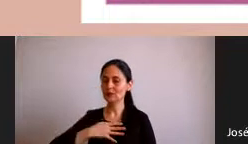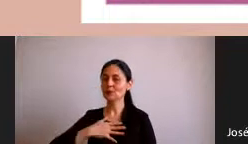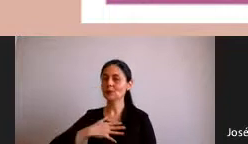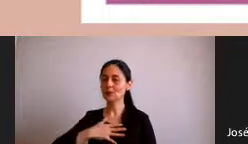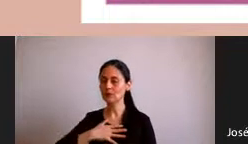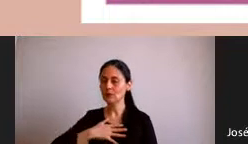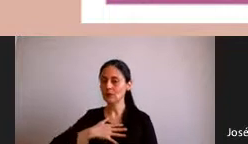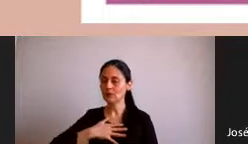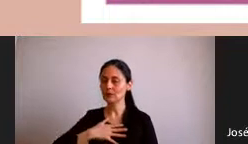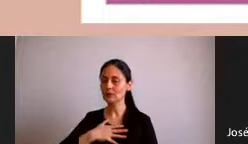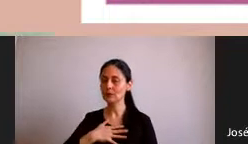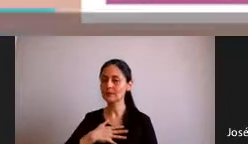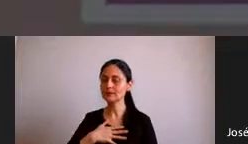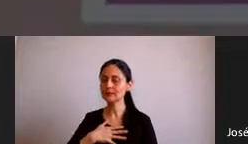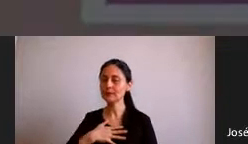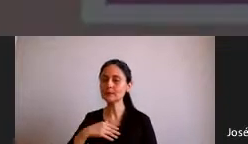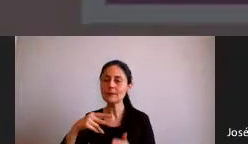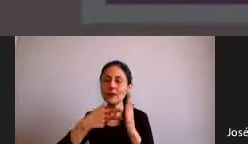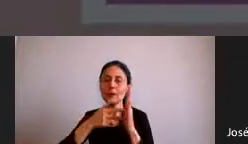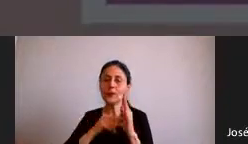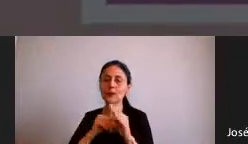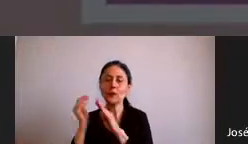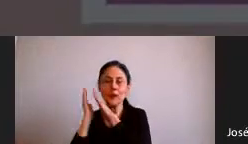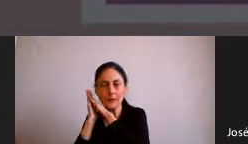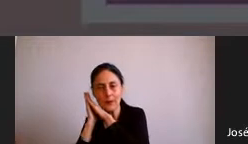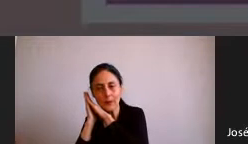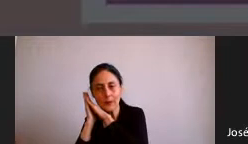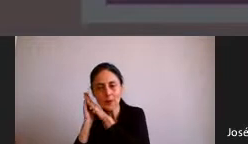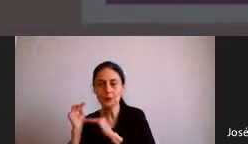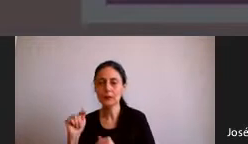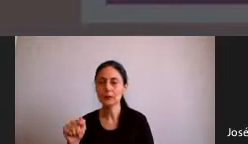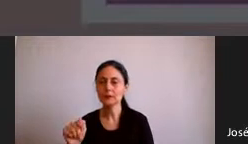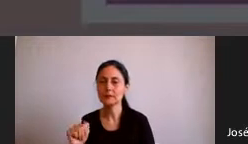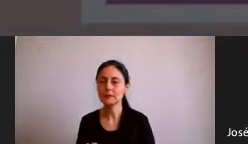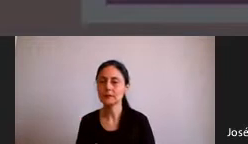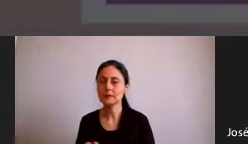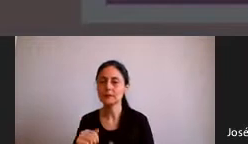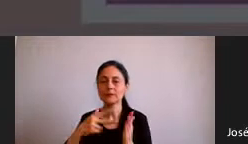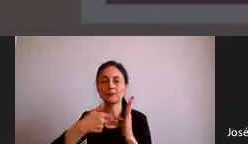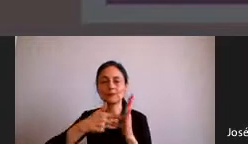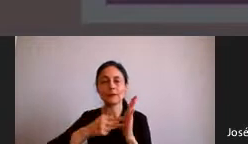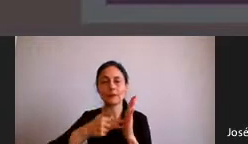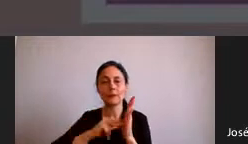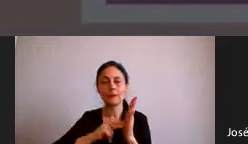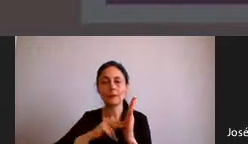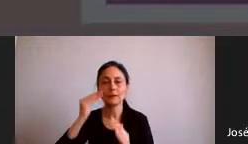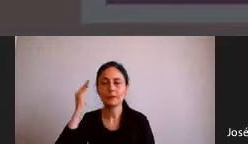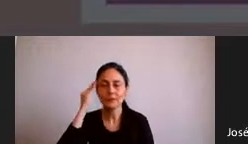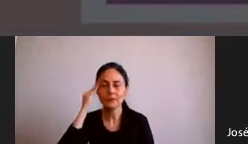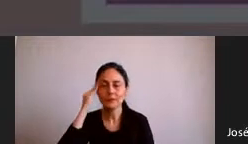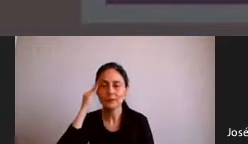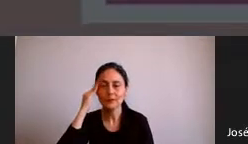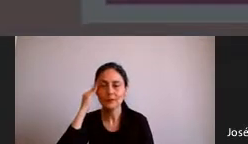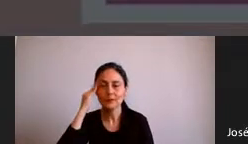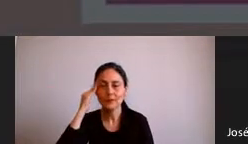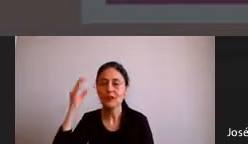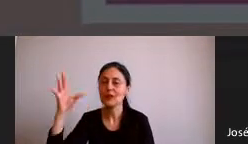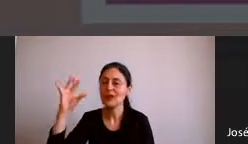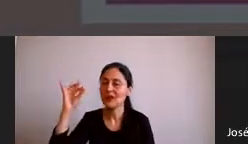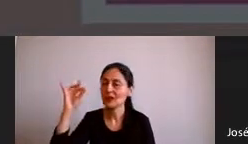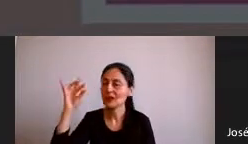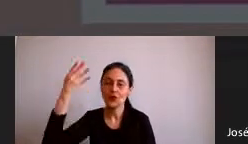de morir, etcétera. Y también, obviamente, elementos de trastornos a nivel cognitivo y efectivamente el dolor. Todos estos